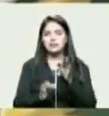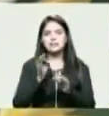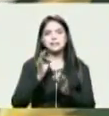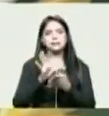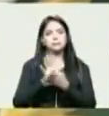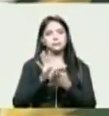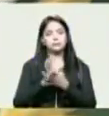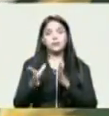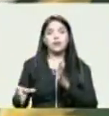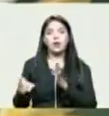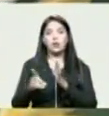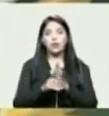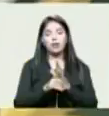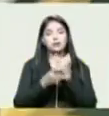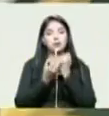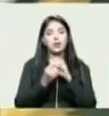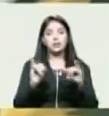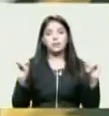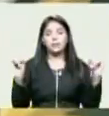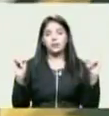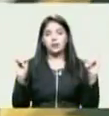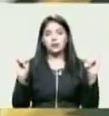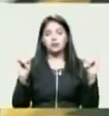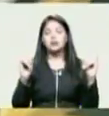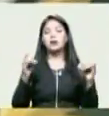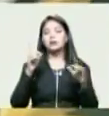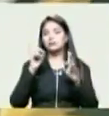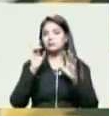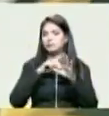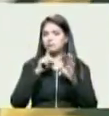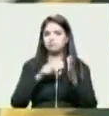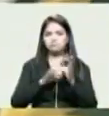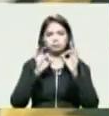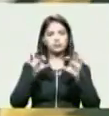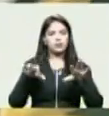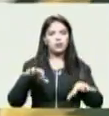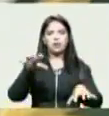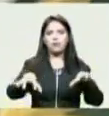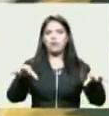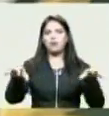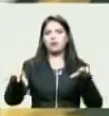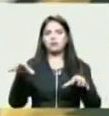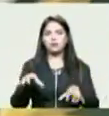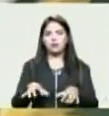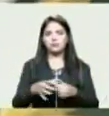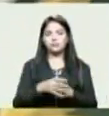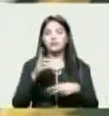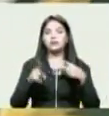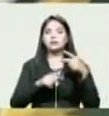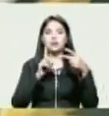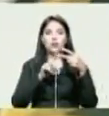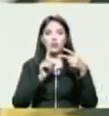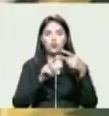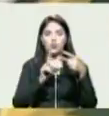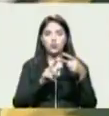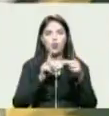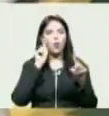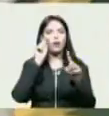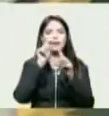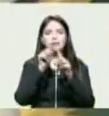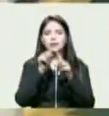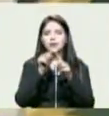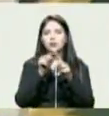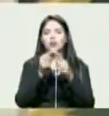los derechos, independencia e integridad territorial. Segundo, el propósito